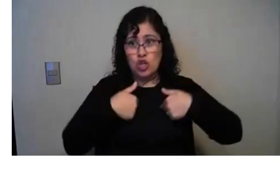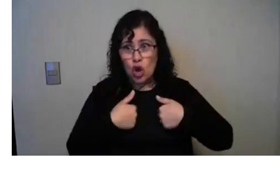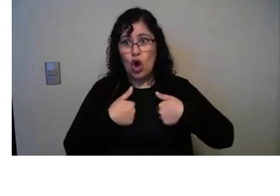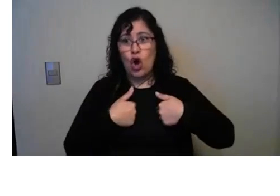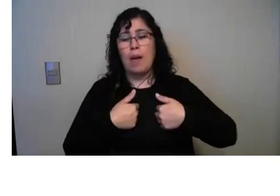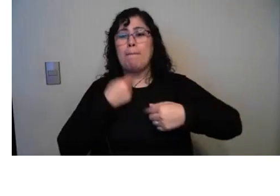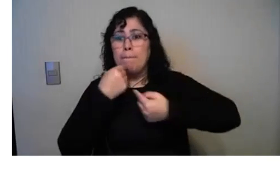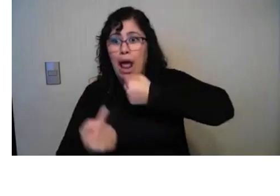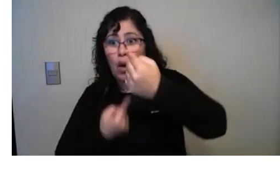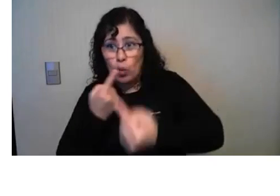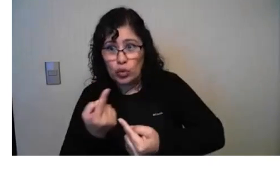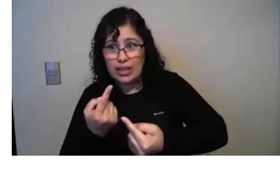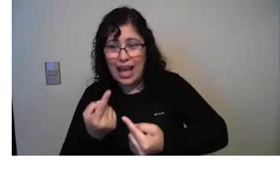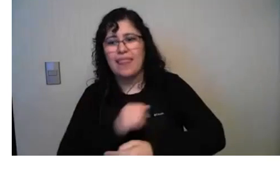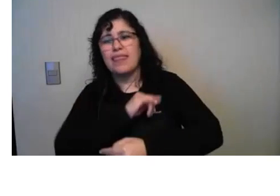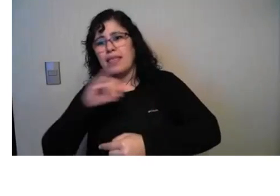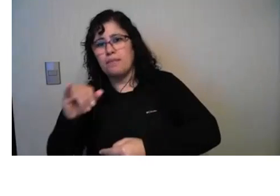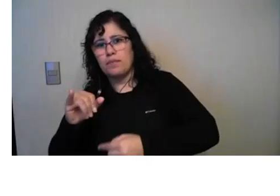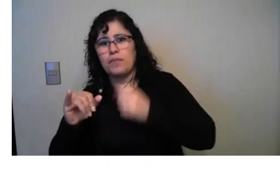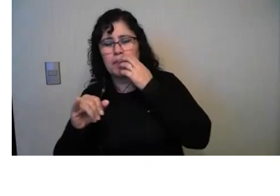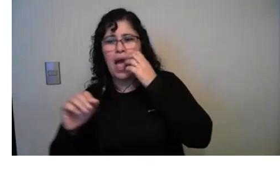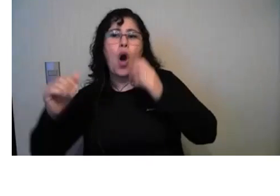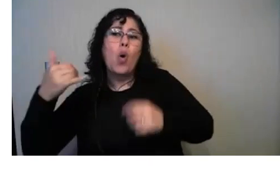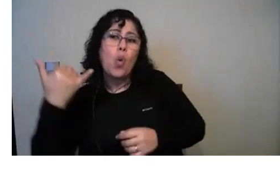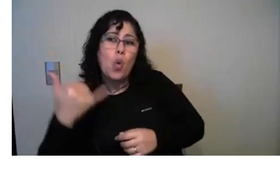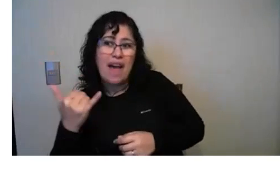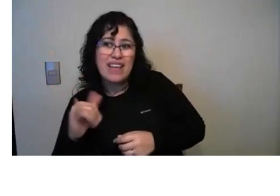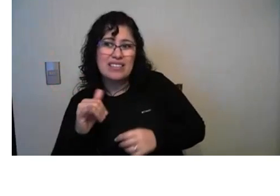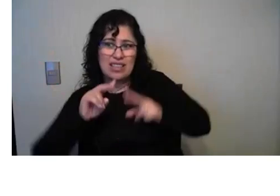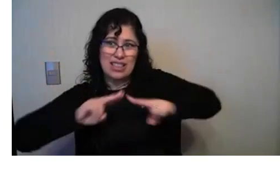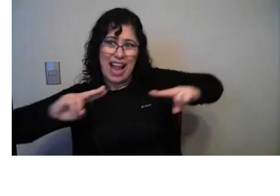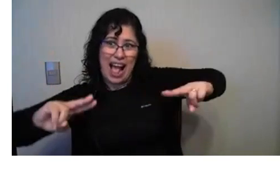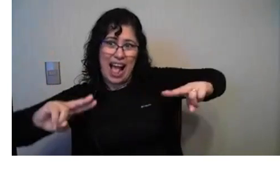ser evaluadas las funciones de estos tractos el día jueves.